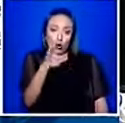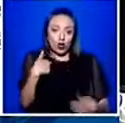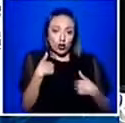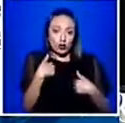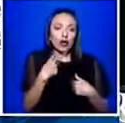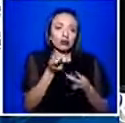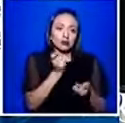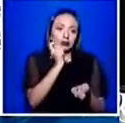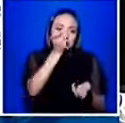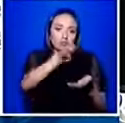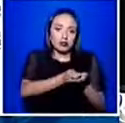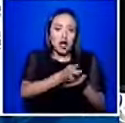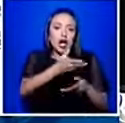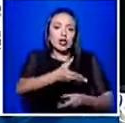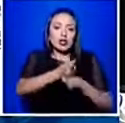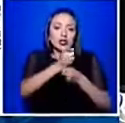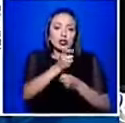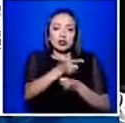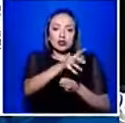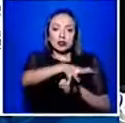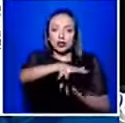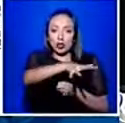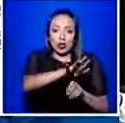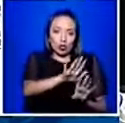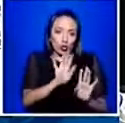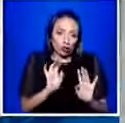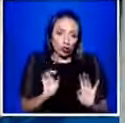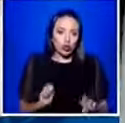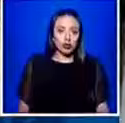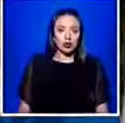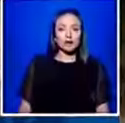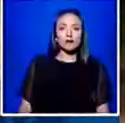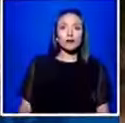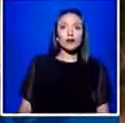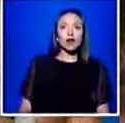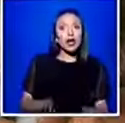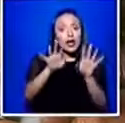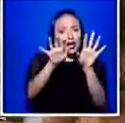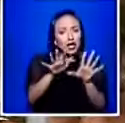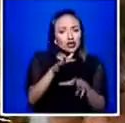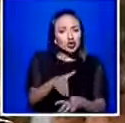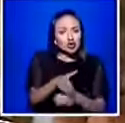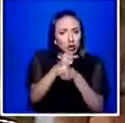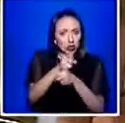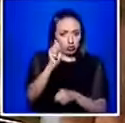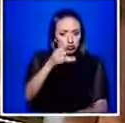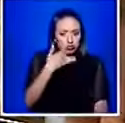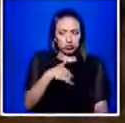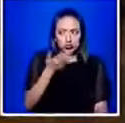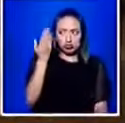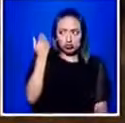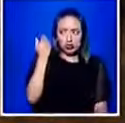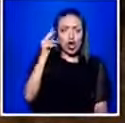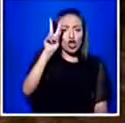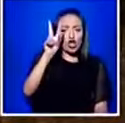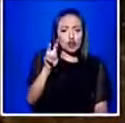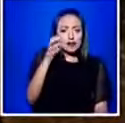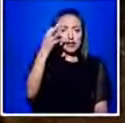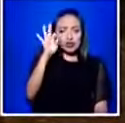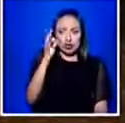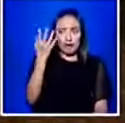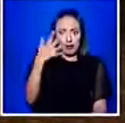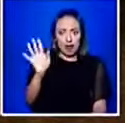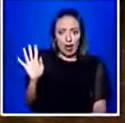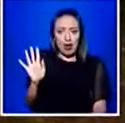esa persona o de la mascota agredida por mi mascota. Este tipo de seguros existe desde el 2019 en el país